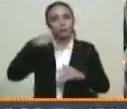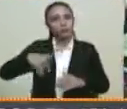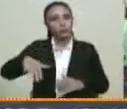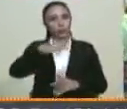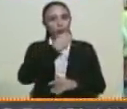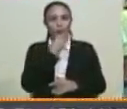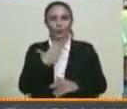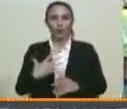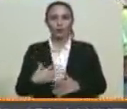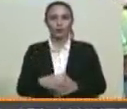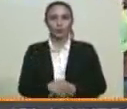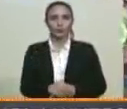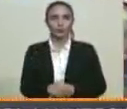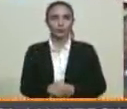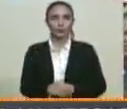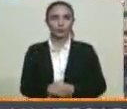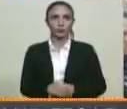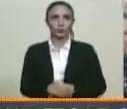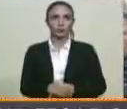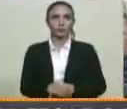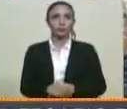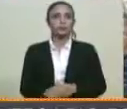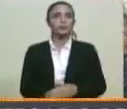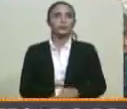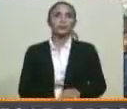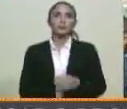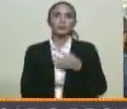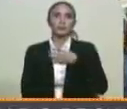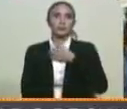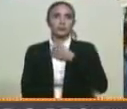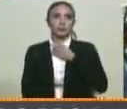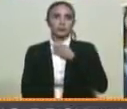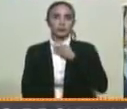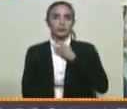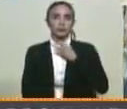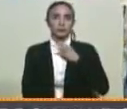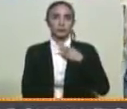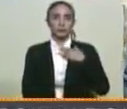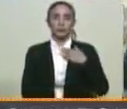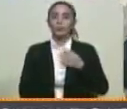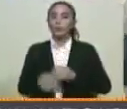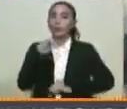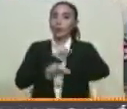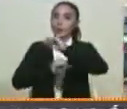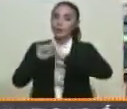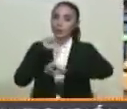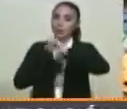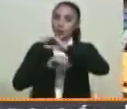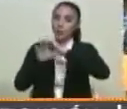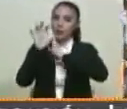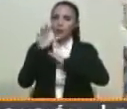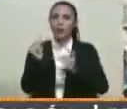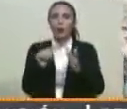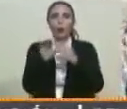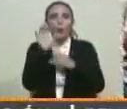Vamos a la vanguardia. Estamos a la vanguardia de la lucha por un mundo mejor.